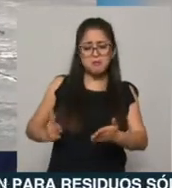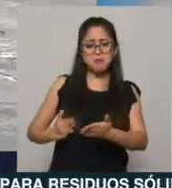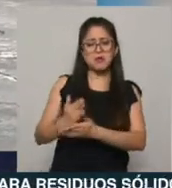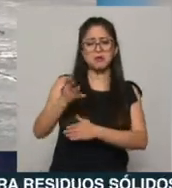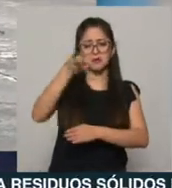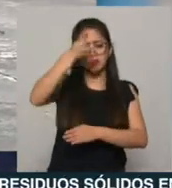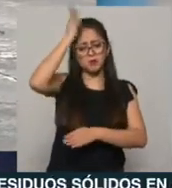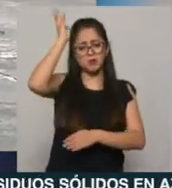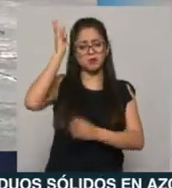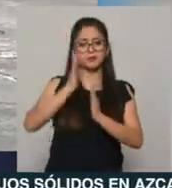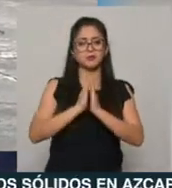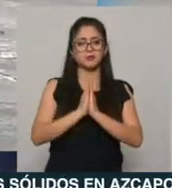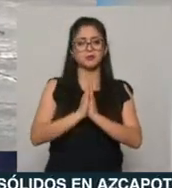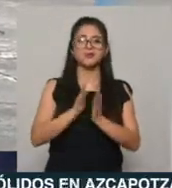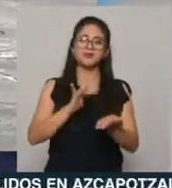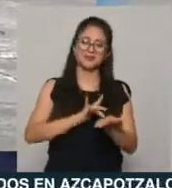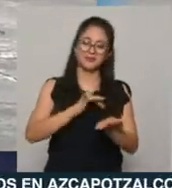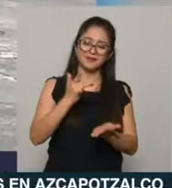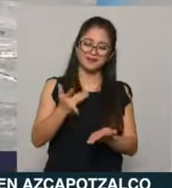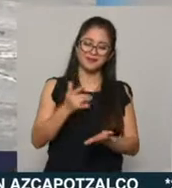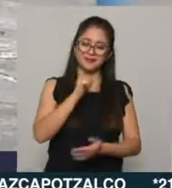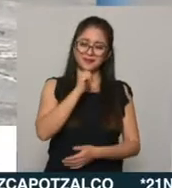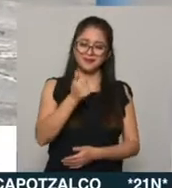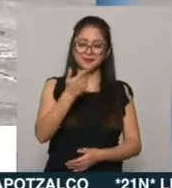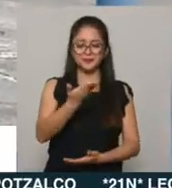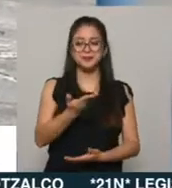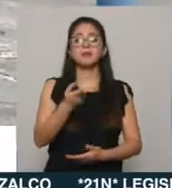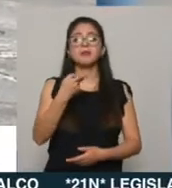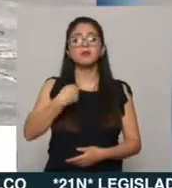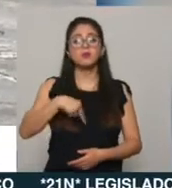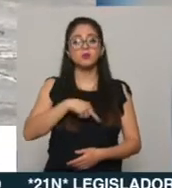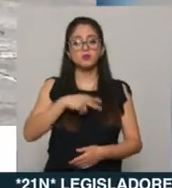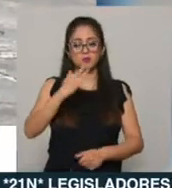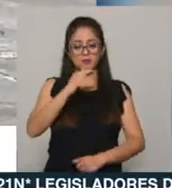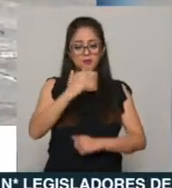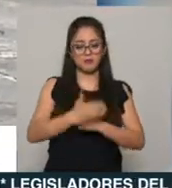favor. Muchas gracias, Sí, de Jessica. nada, a ustedes. Y bueno, pues nosotros hasta